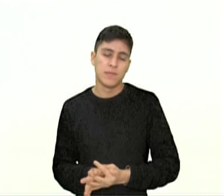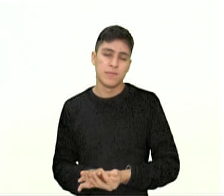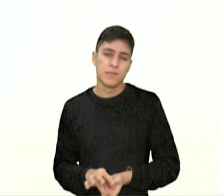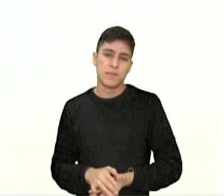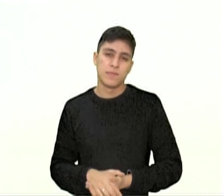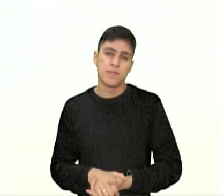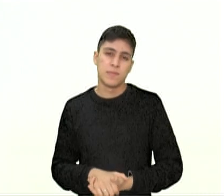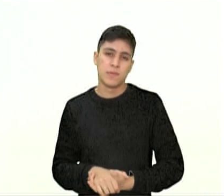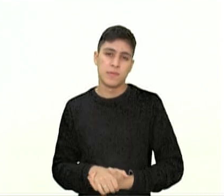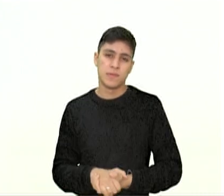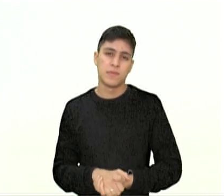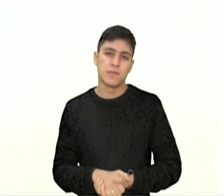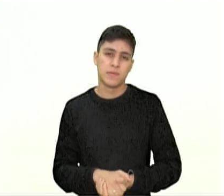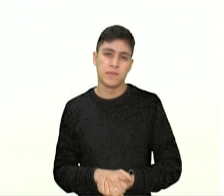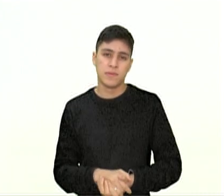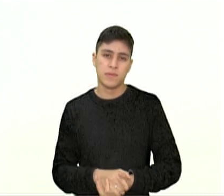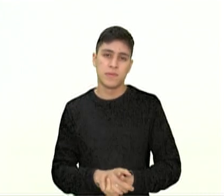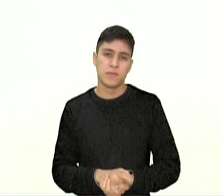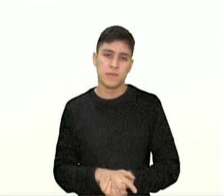el invierno de